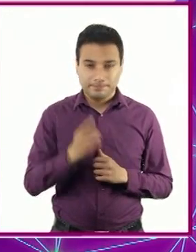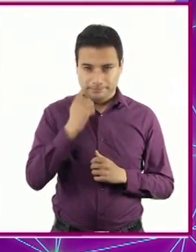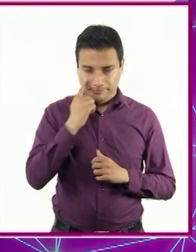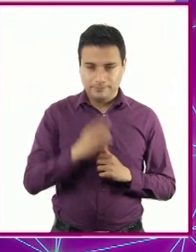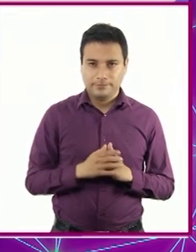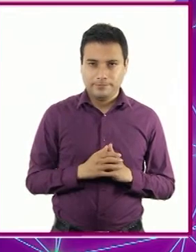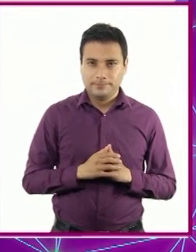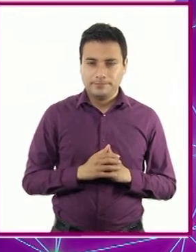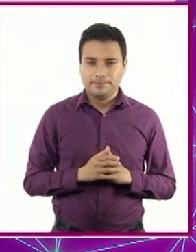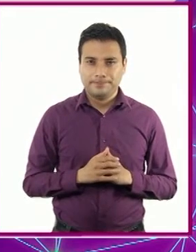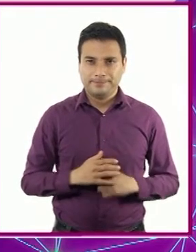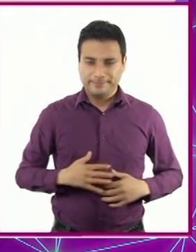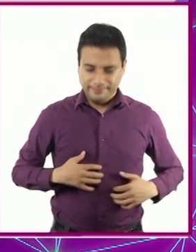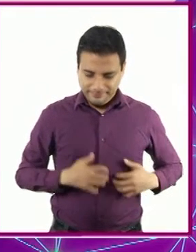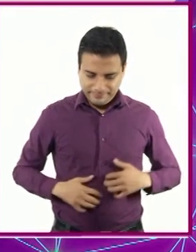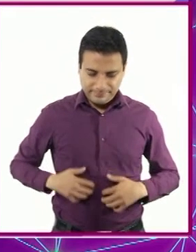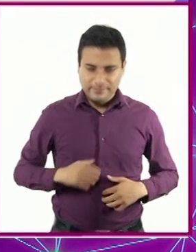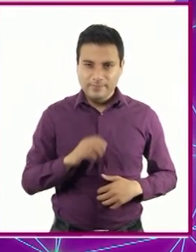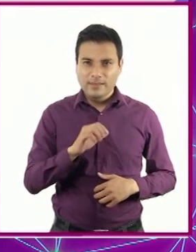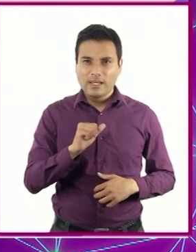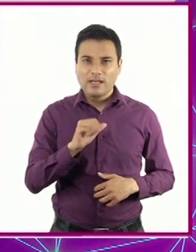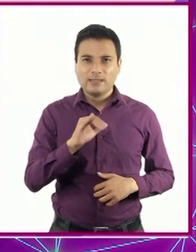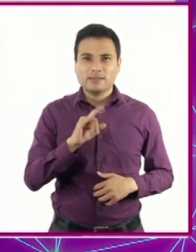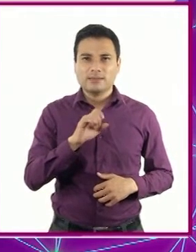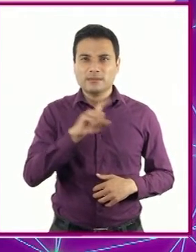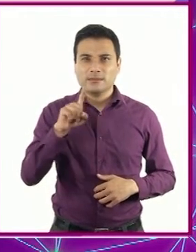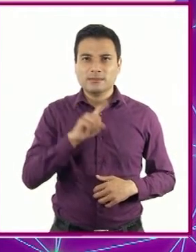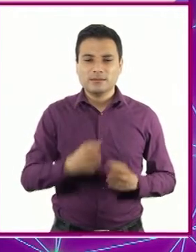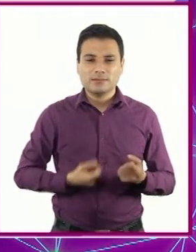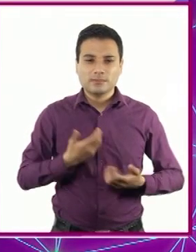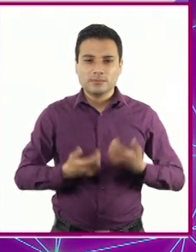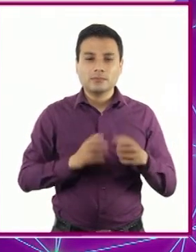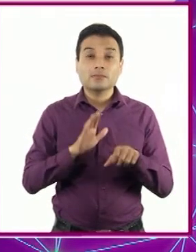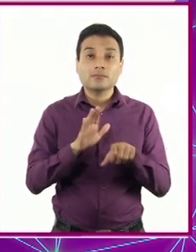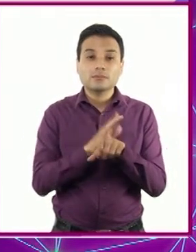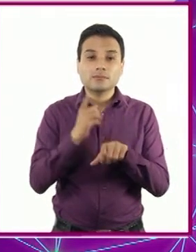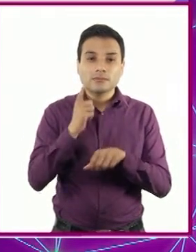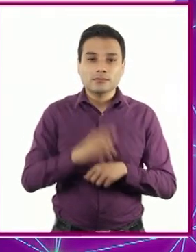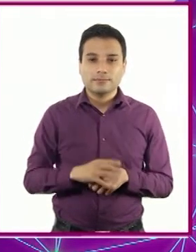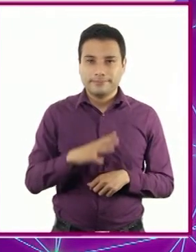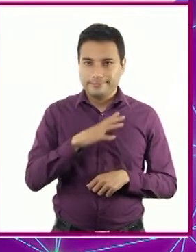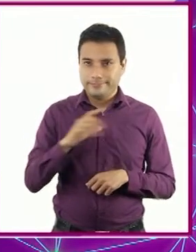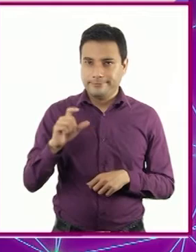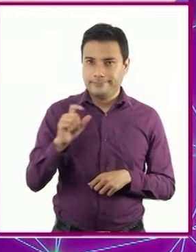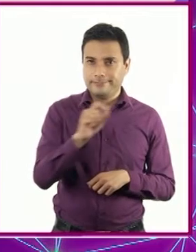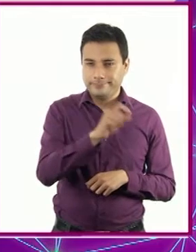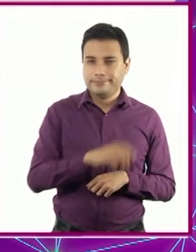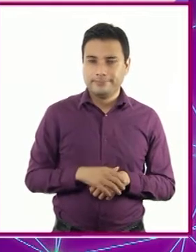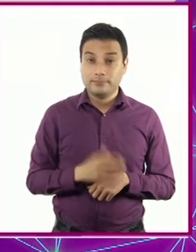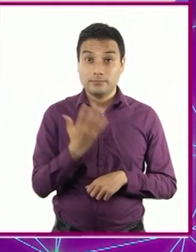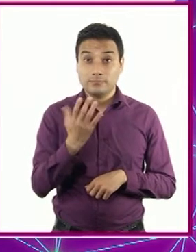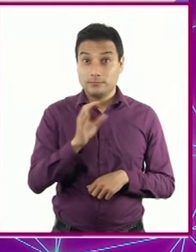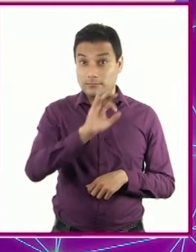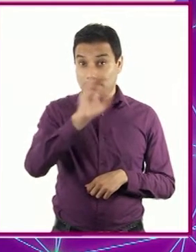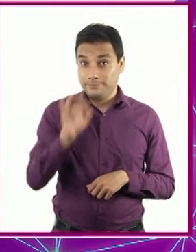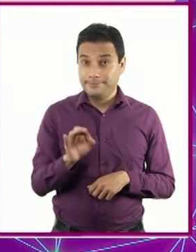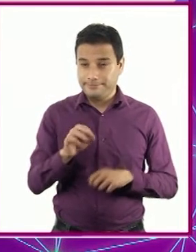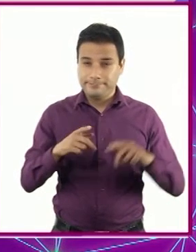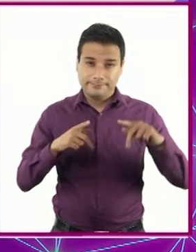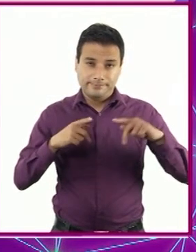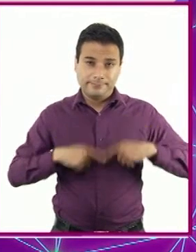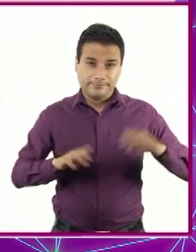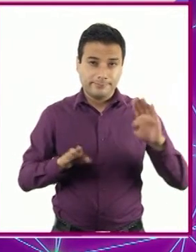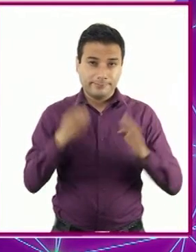asociada a la acidez estomacal es por la infección del Helicobacter pylori. Se estima que alrededor del 50% de la población